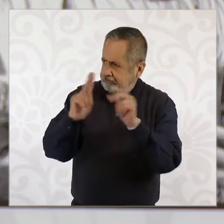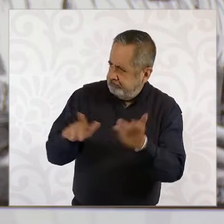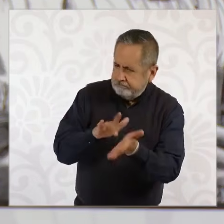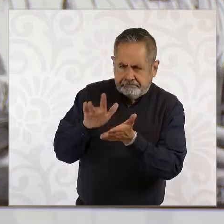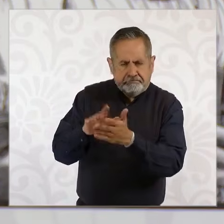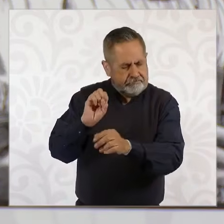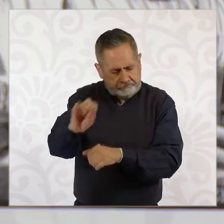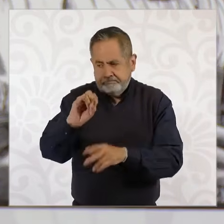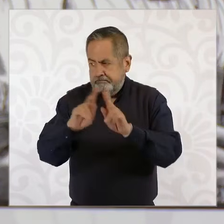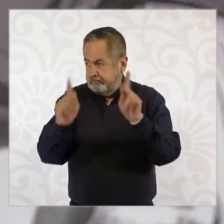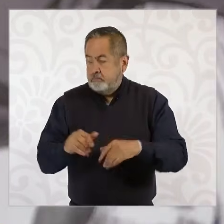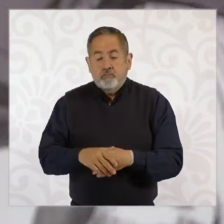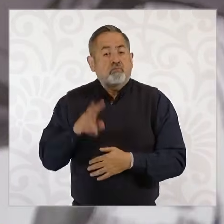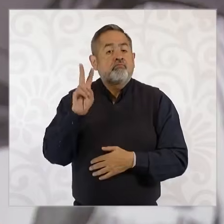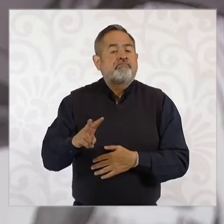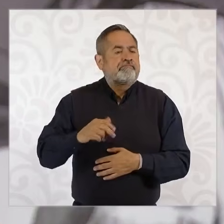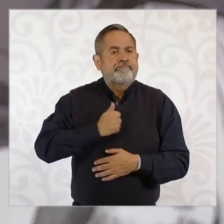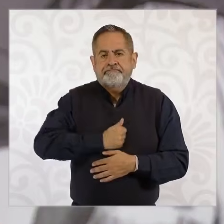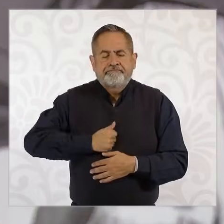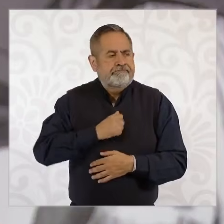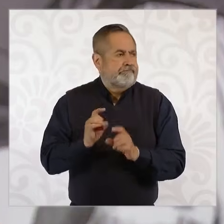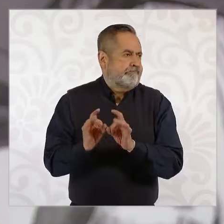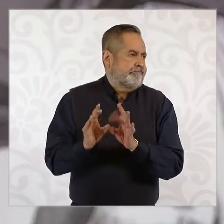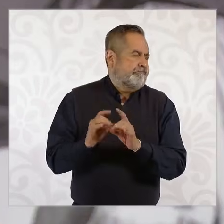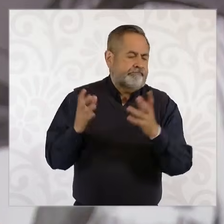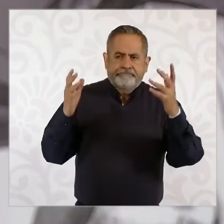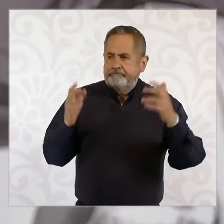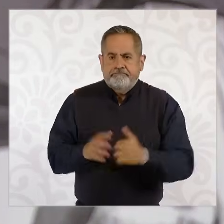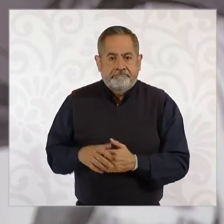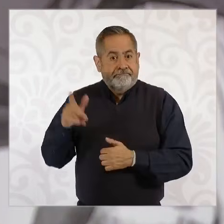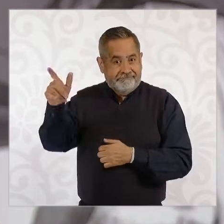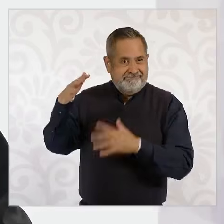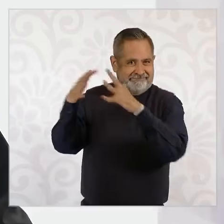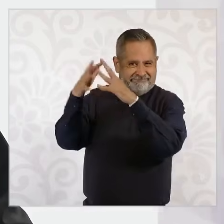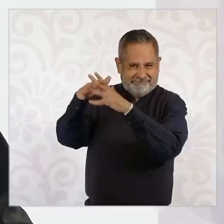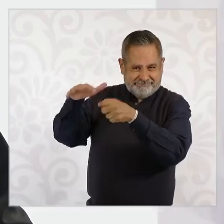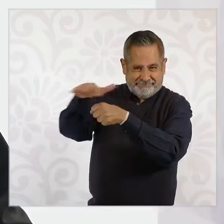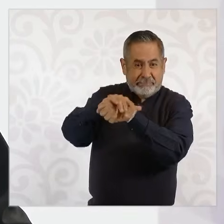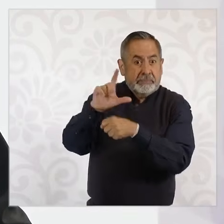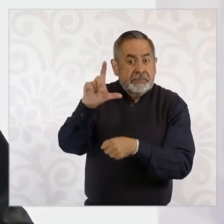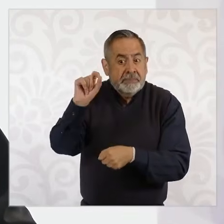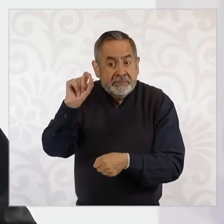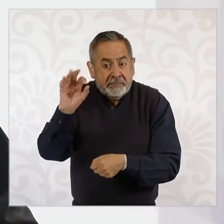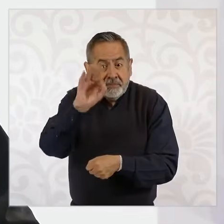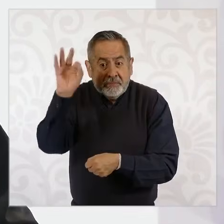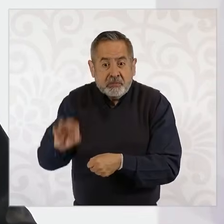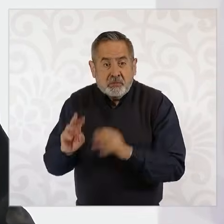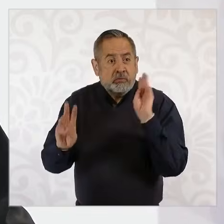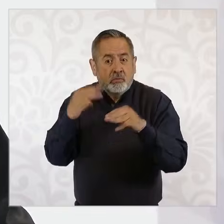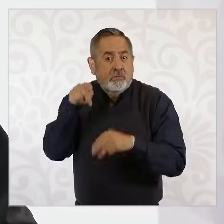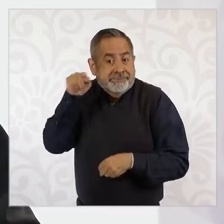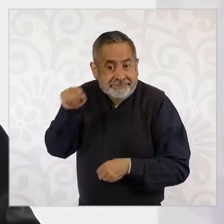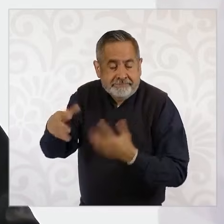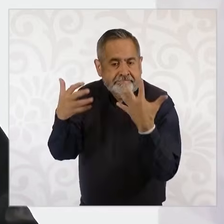Desafortunadamente, como esta zona representa alrededor del 20% de la producción mundial de gas, de